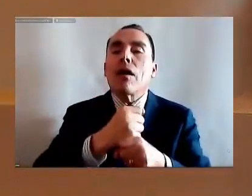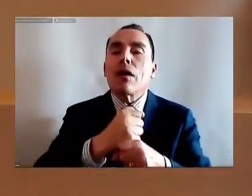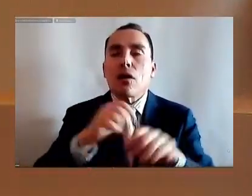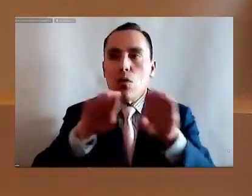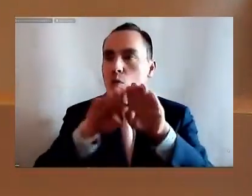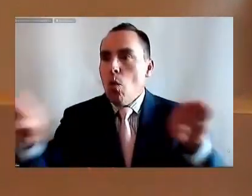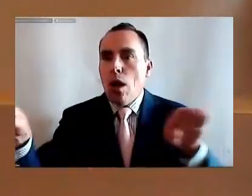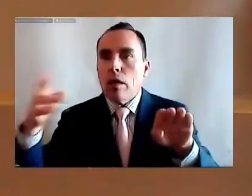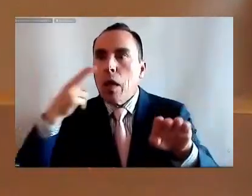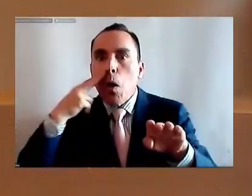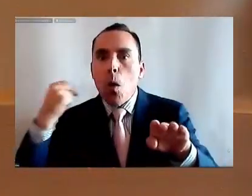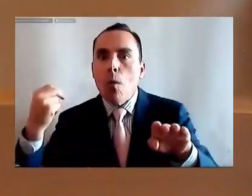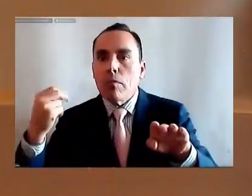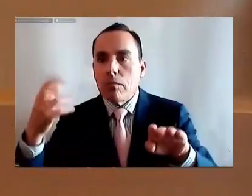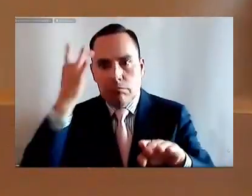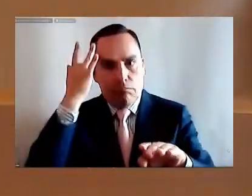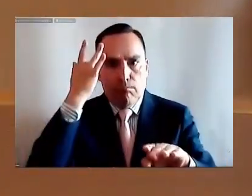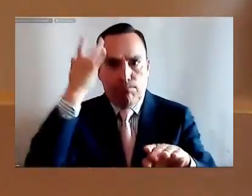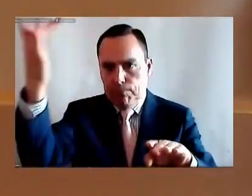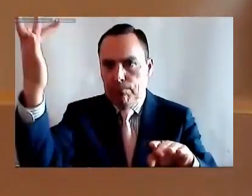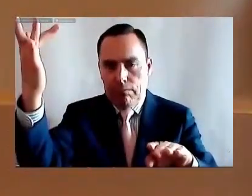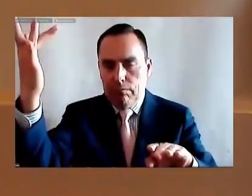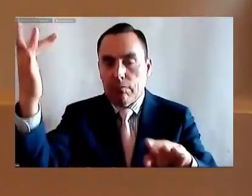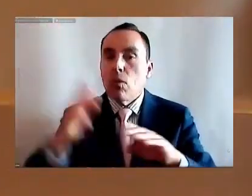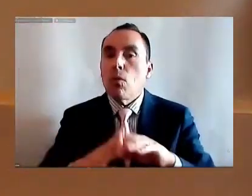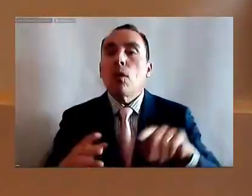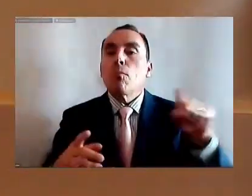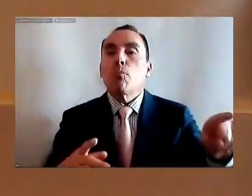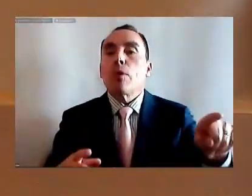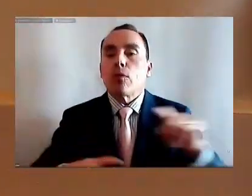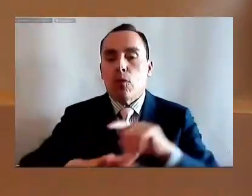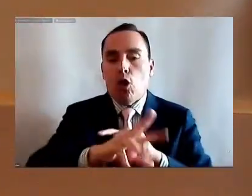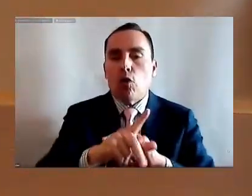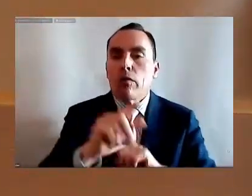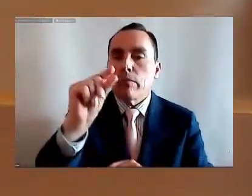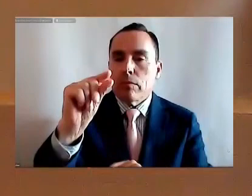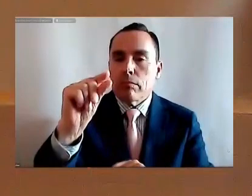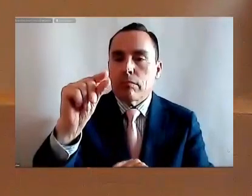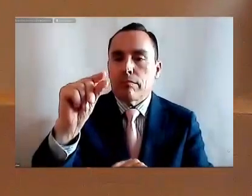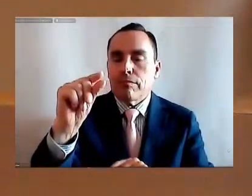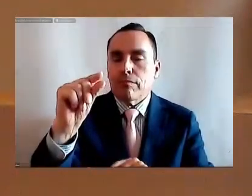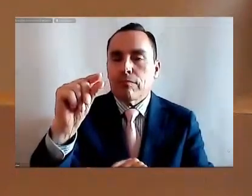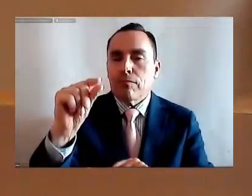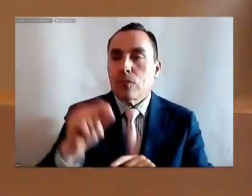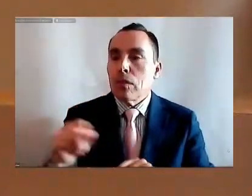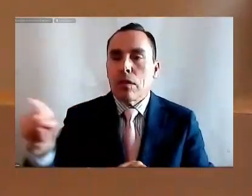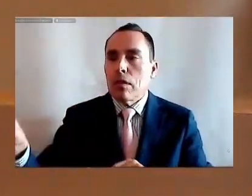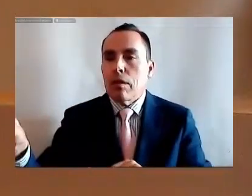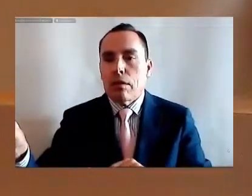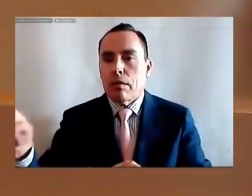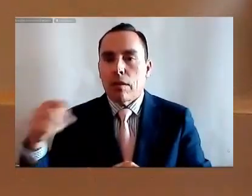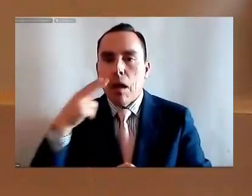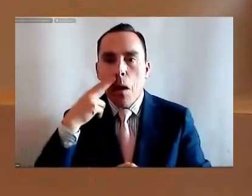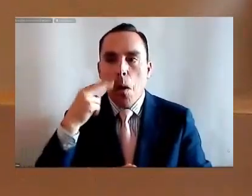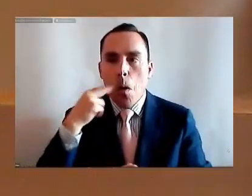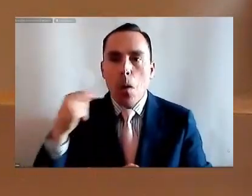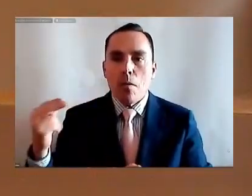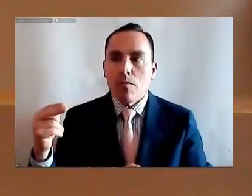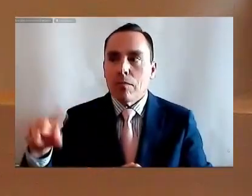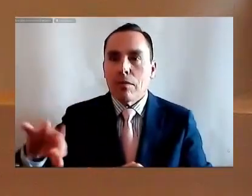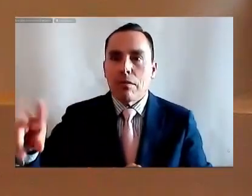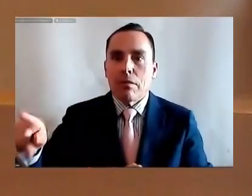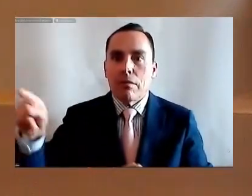con capacidad intelectual, pero roba menos. Es un trabajador hace mucho menos robos que los